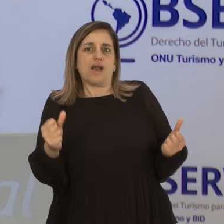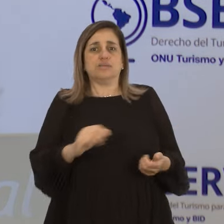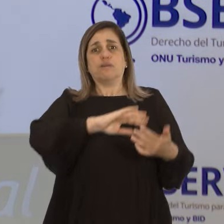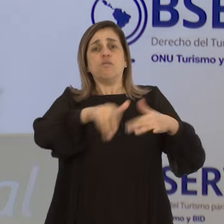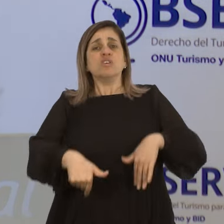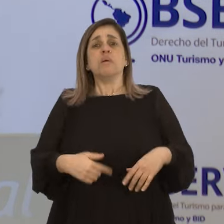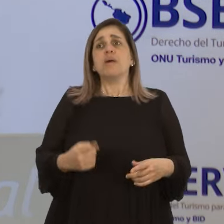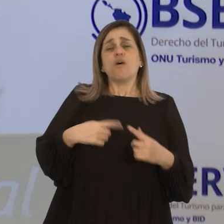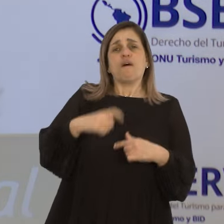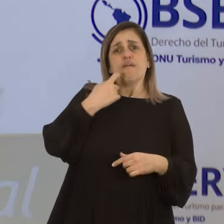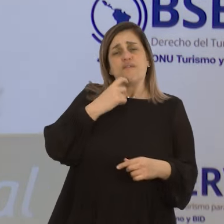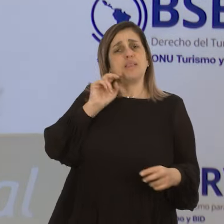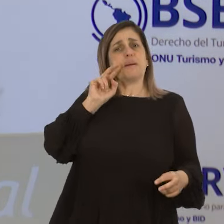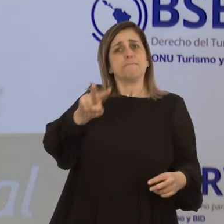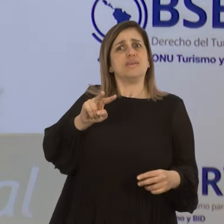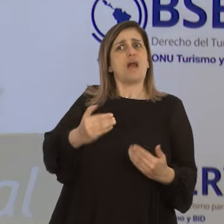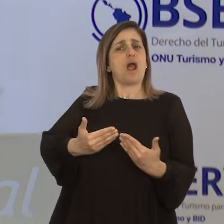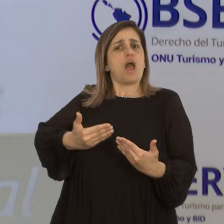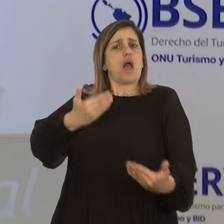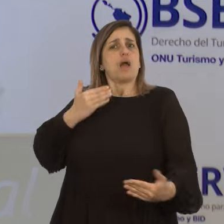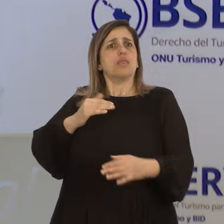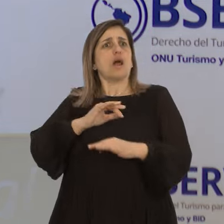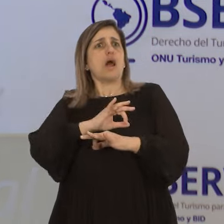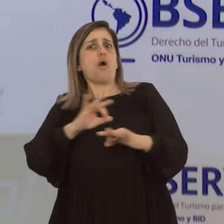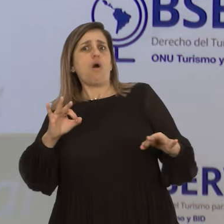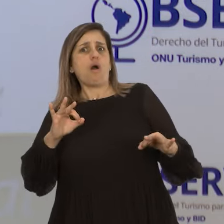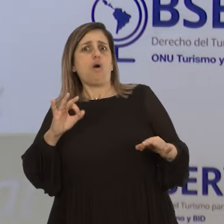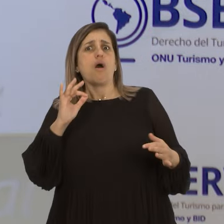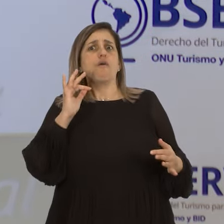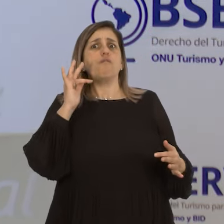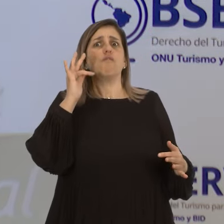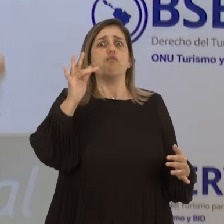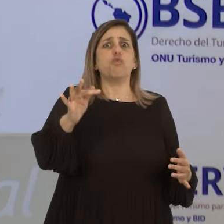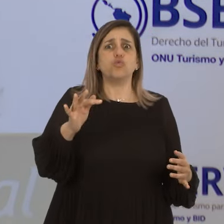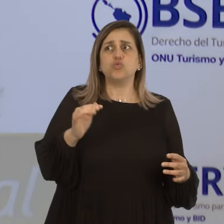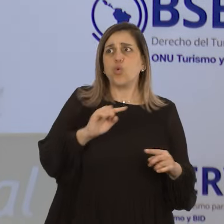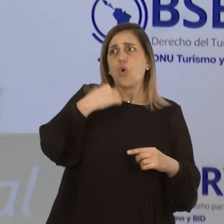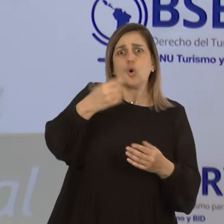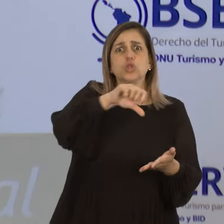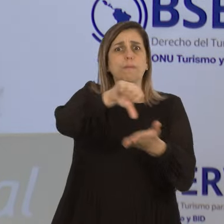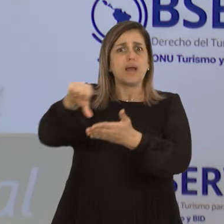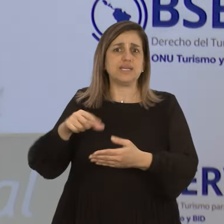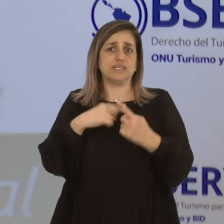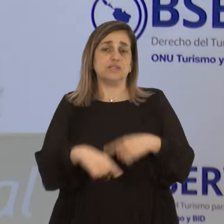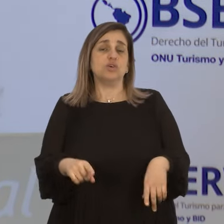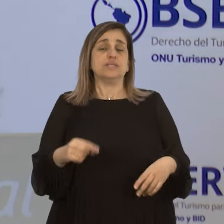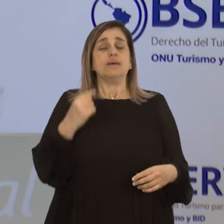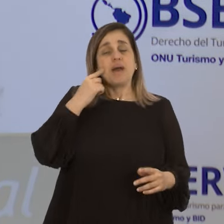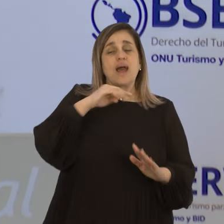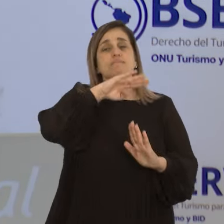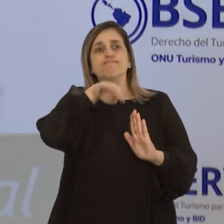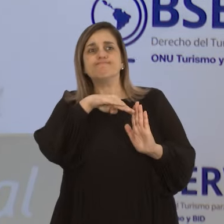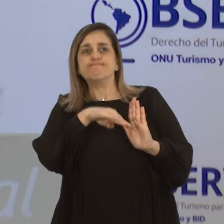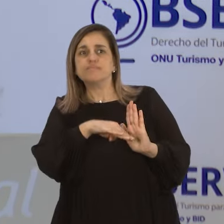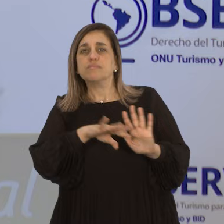mirando su país y mirando lo que hace, y ni siquiera se toma el trabajo de mirar para atrás ni para los costados. Y como por lo general lo que no